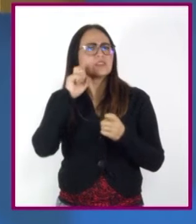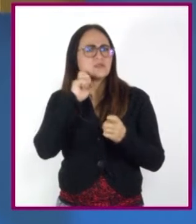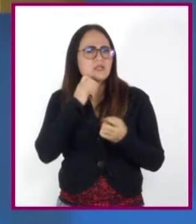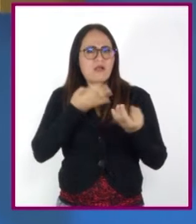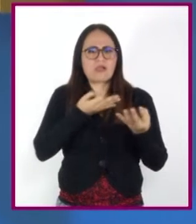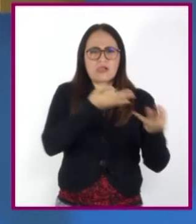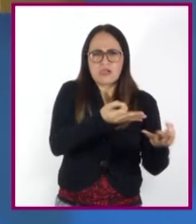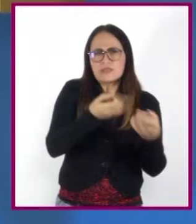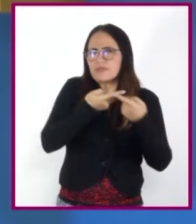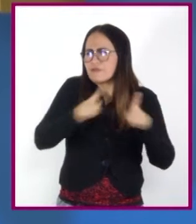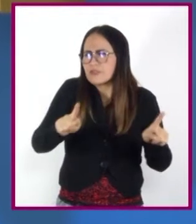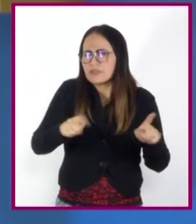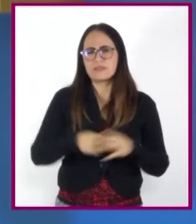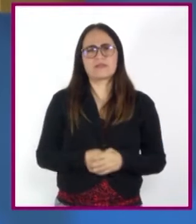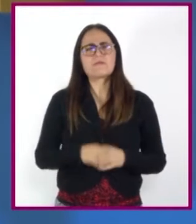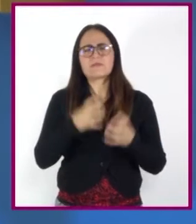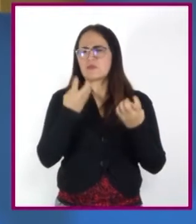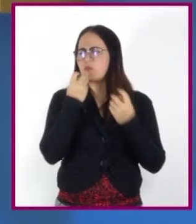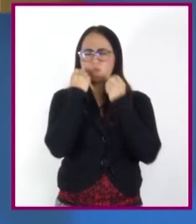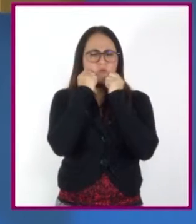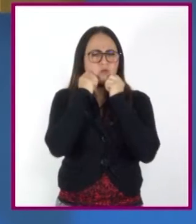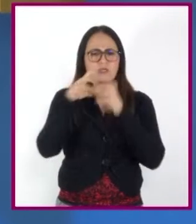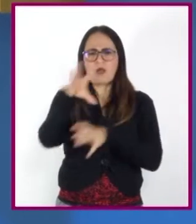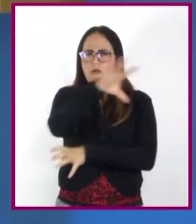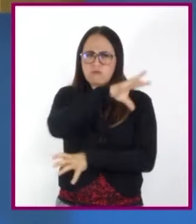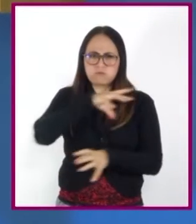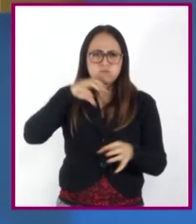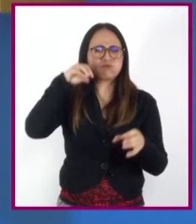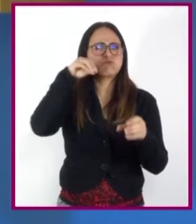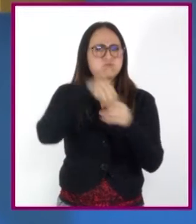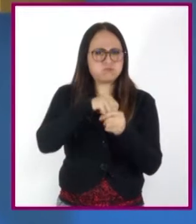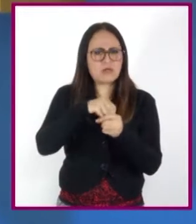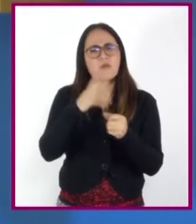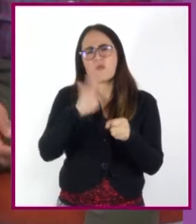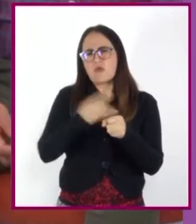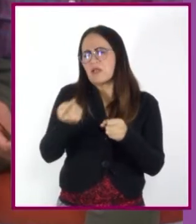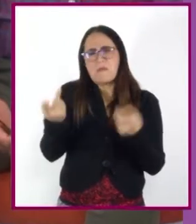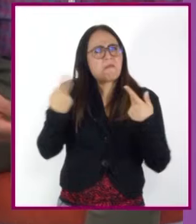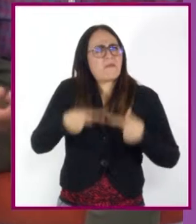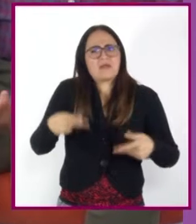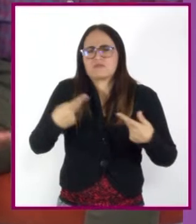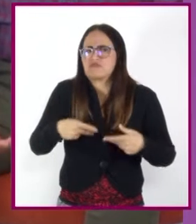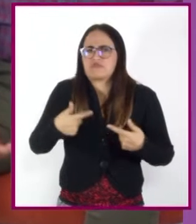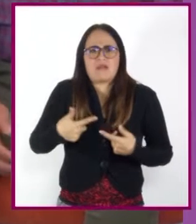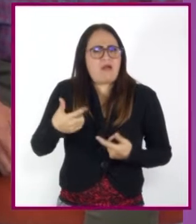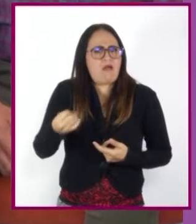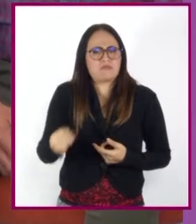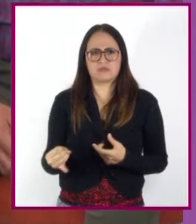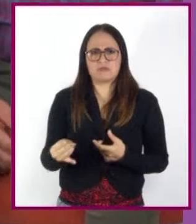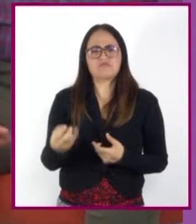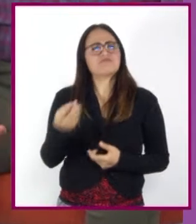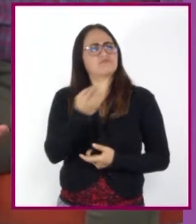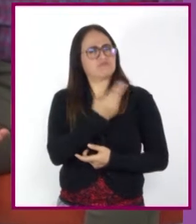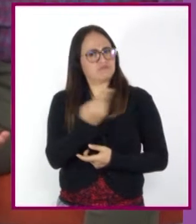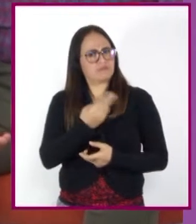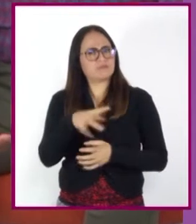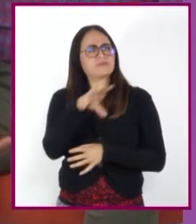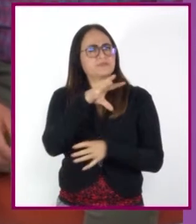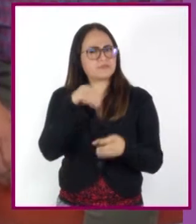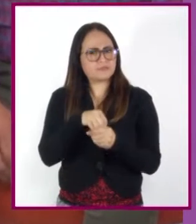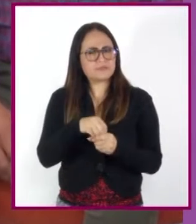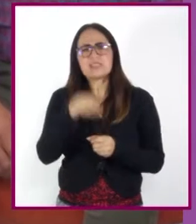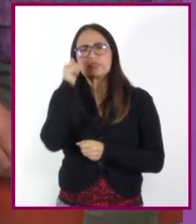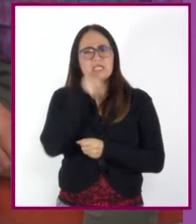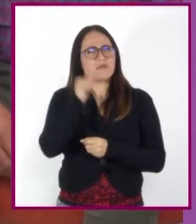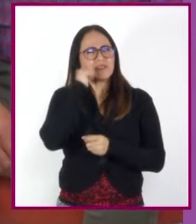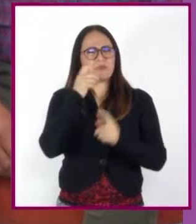y deben ser incluidas e incluidos porque no dejan de ser personas. Todo el tiempo vemos personas diferentes